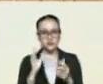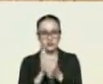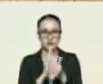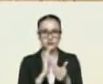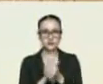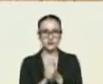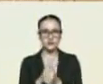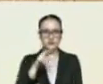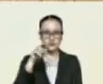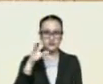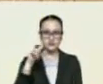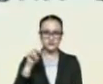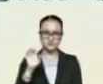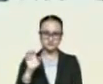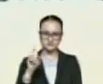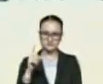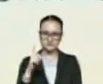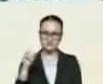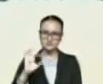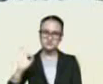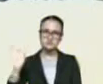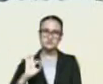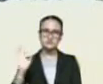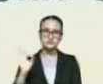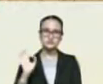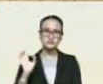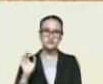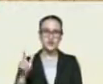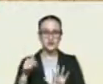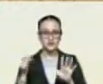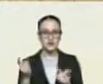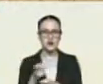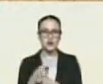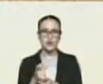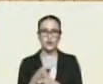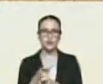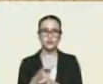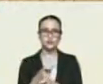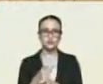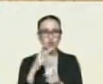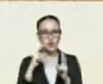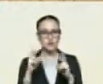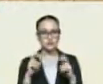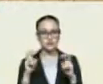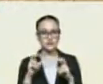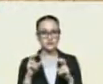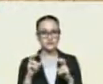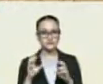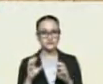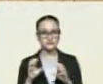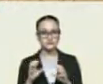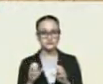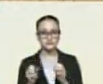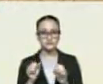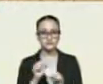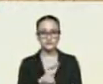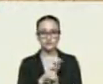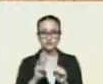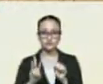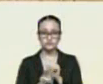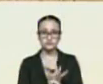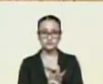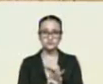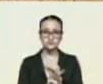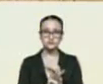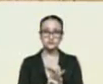registro electoral al 100% se hizo el 16 de agosto. La auditoría de certificación del software de la máquina de